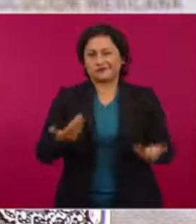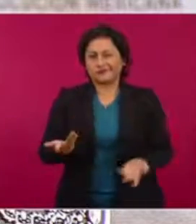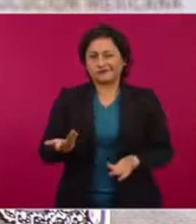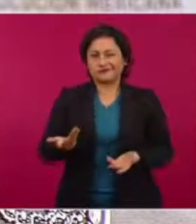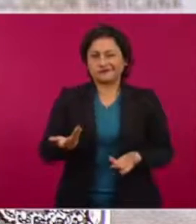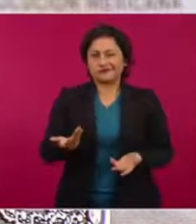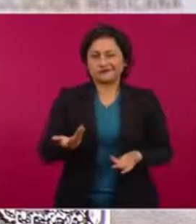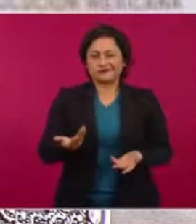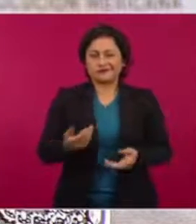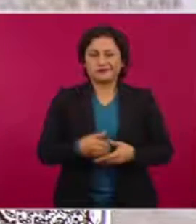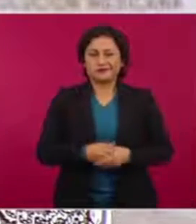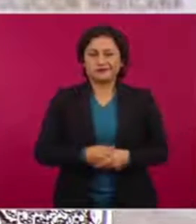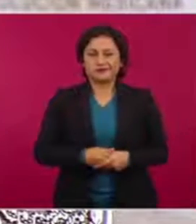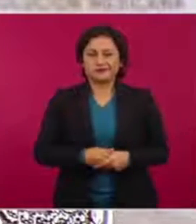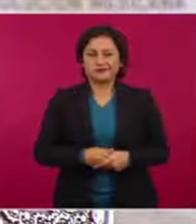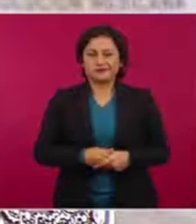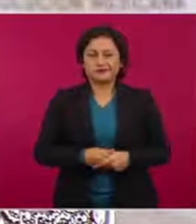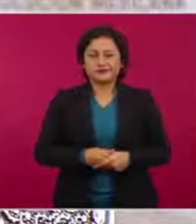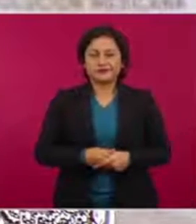de que